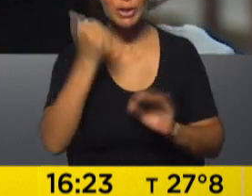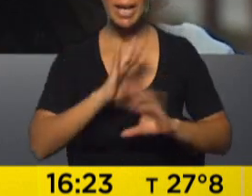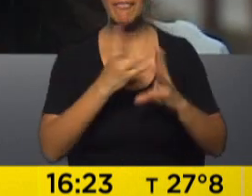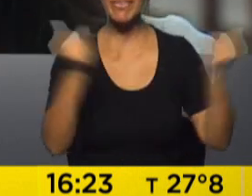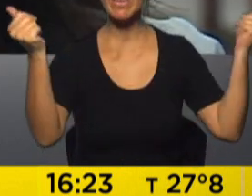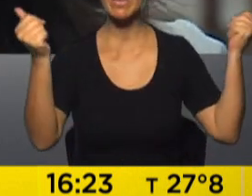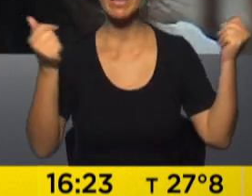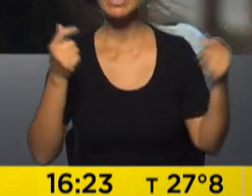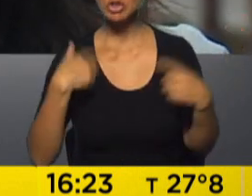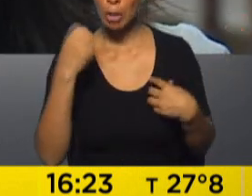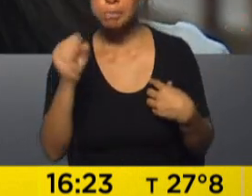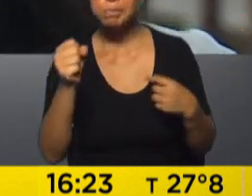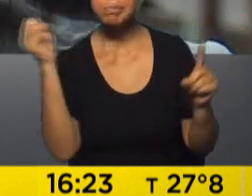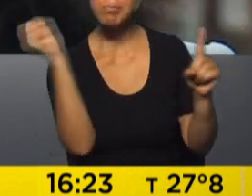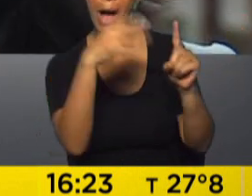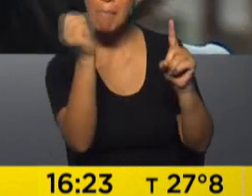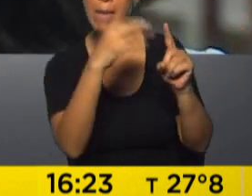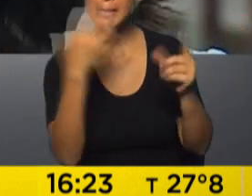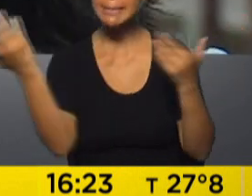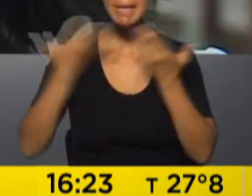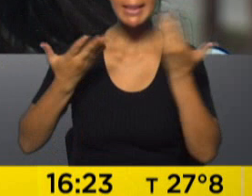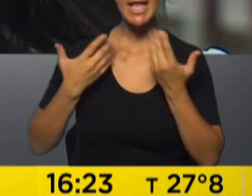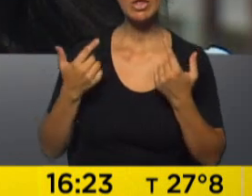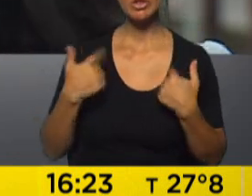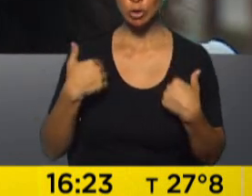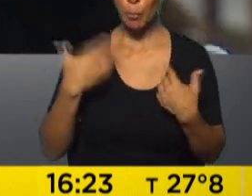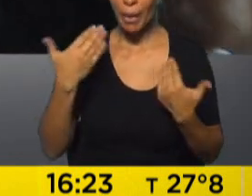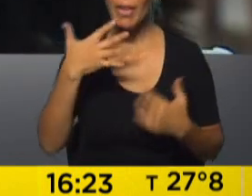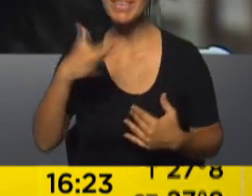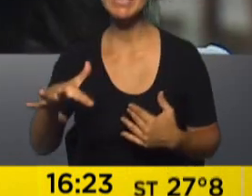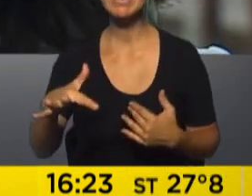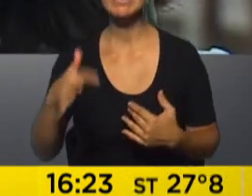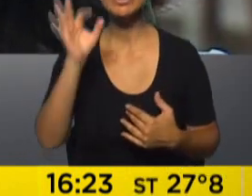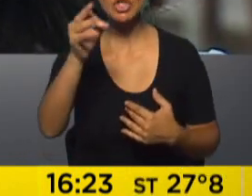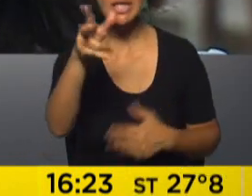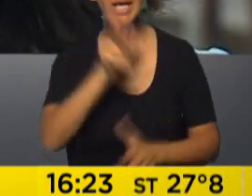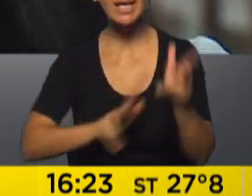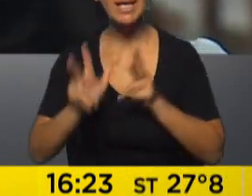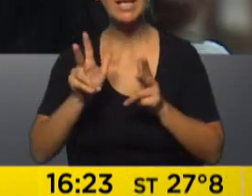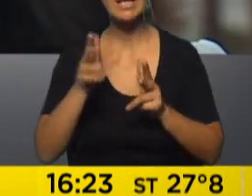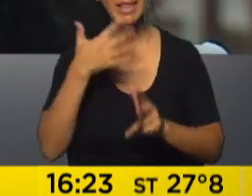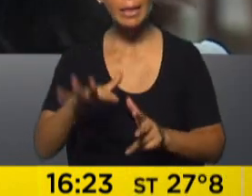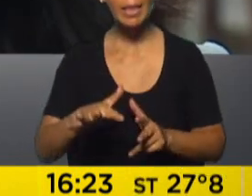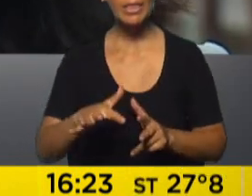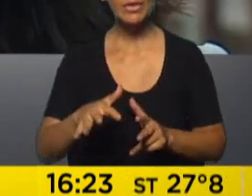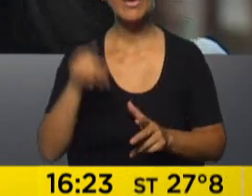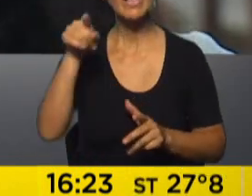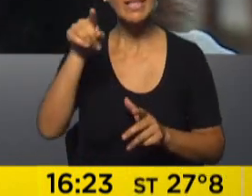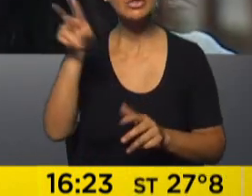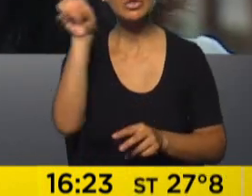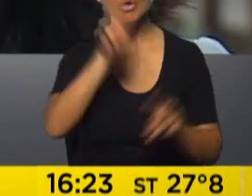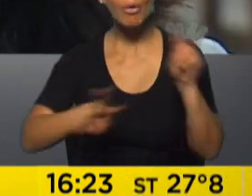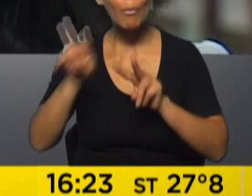maltrato psicológico. Entonces hoy yo te puedo entender. Sé de lo que me estás hablando. Y eso es lo que ellas buscan.